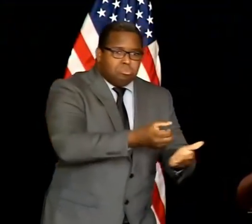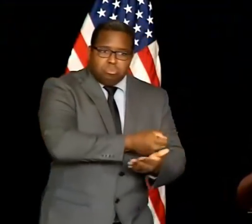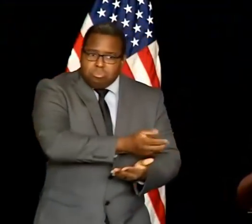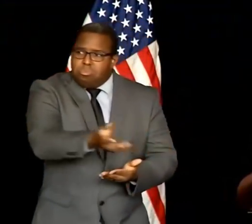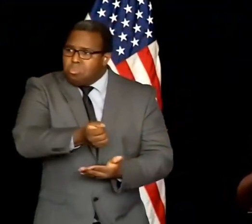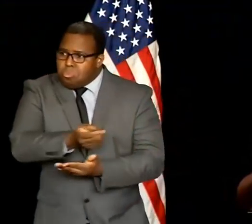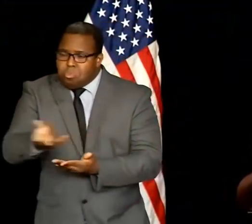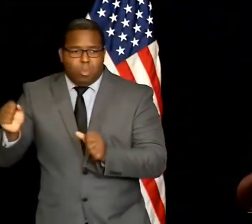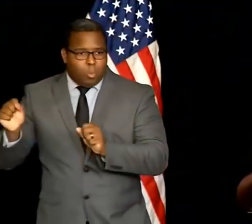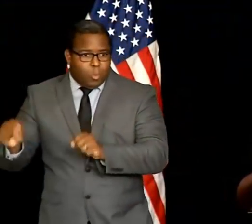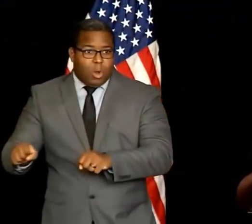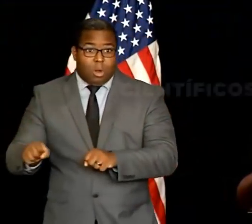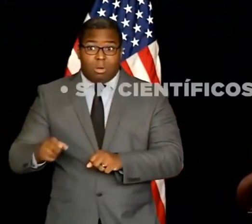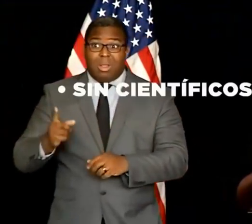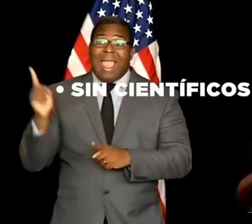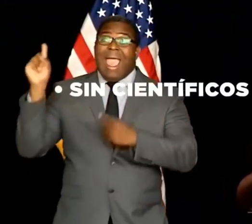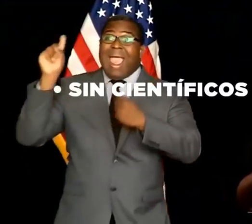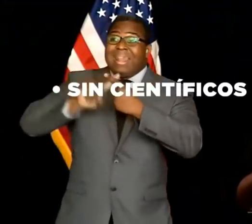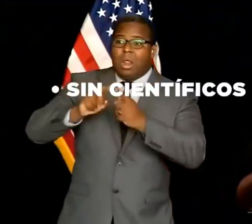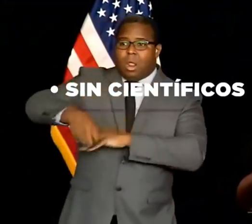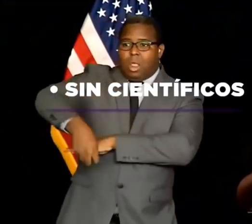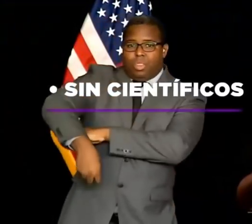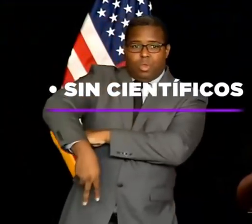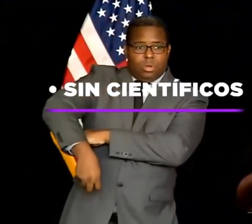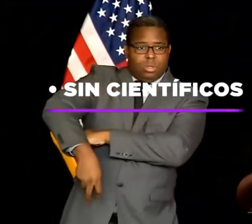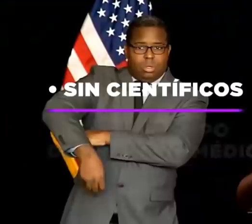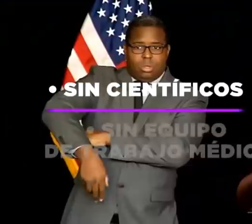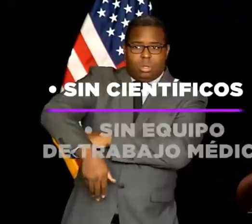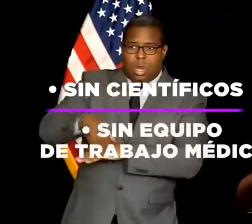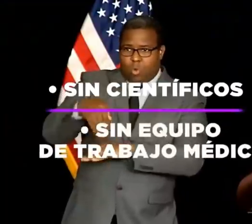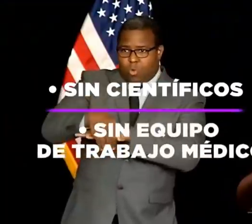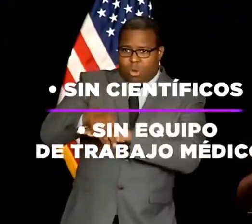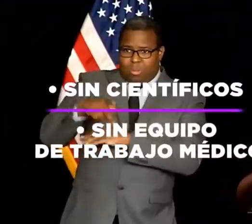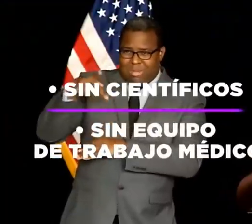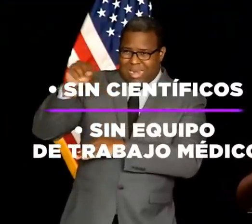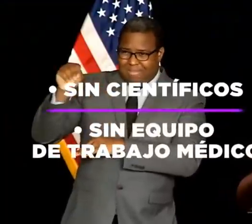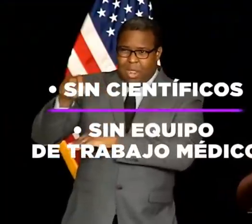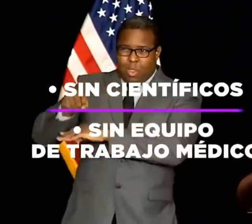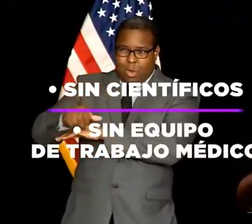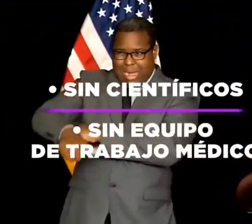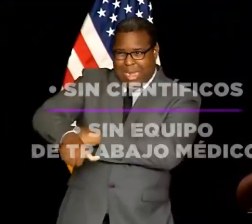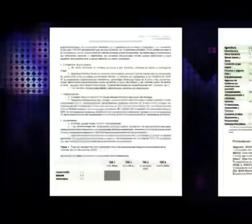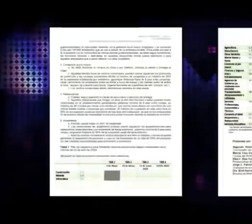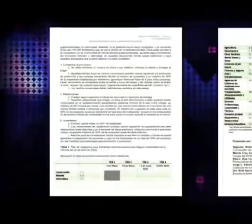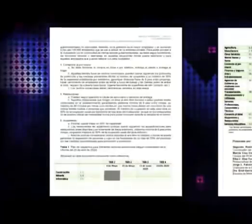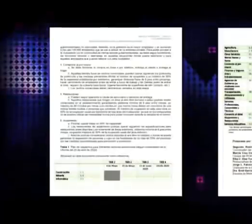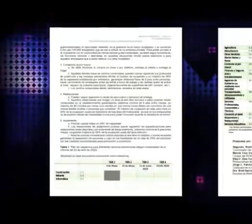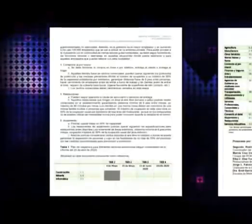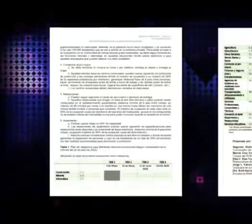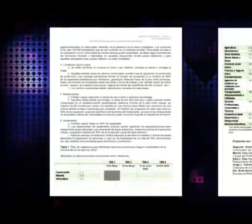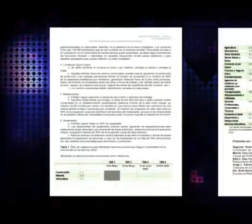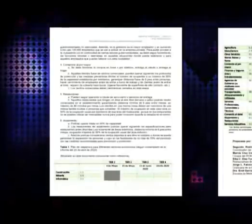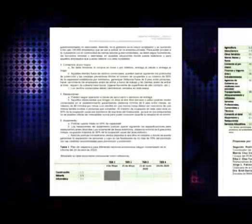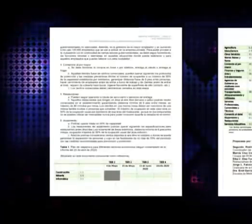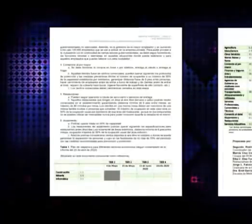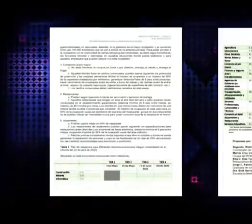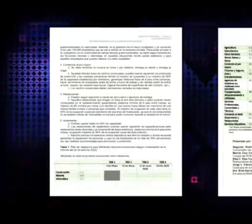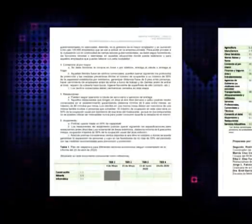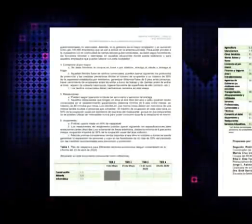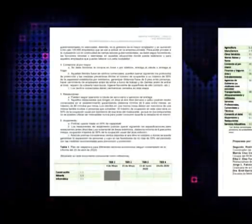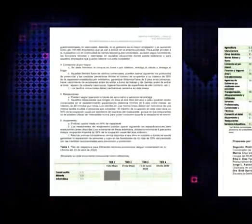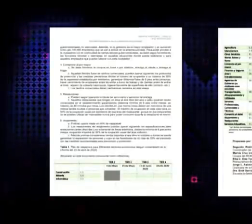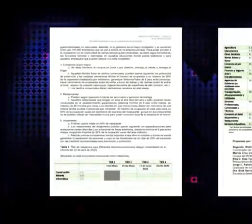la flexibilización de la cuarentena en una conferencia de prensa sin científicos y sin el equipo de trabajo médico. Estos se oponían a una